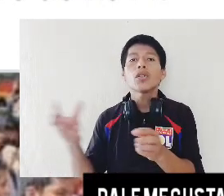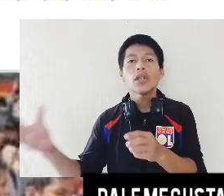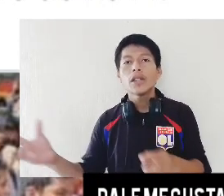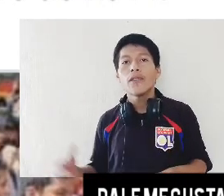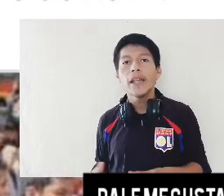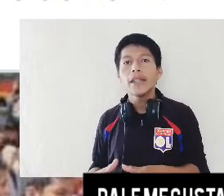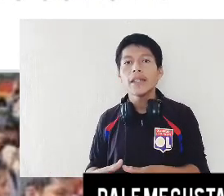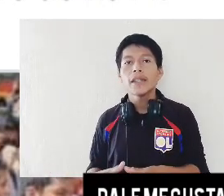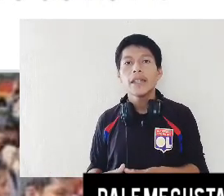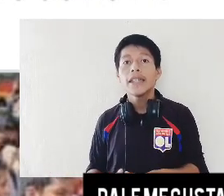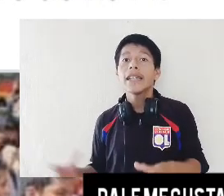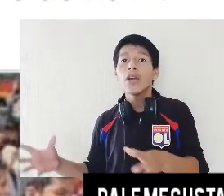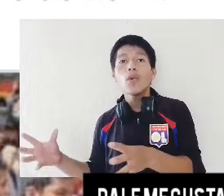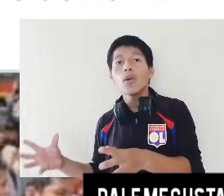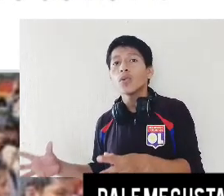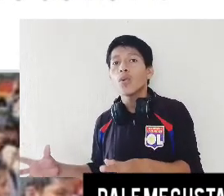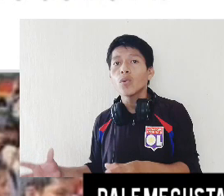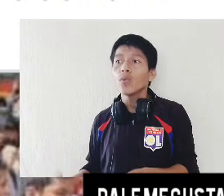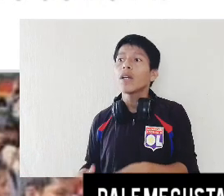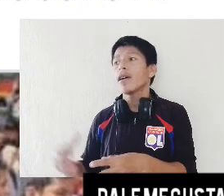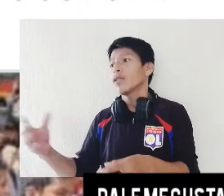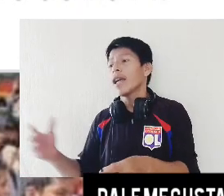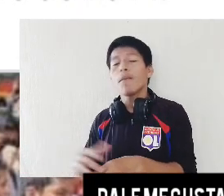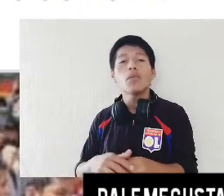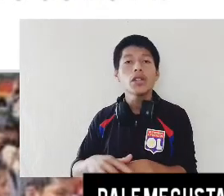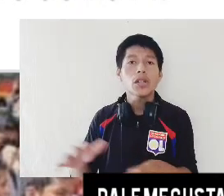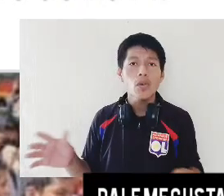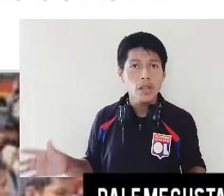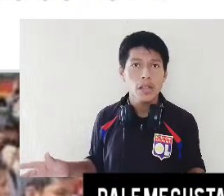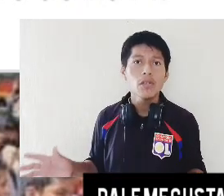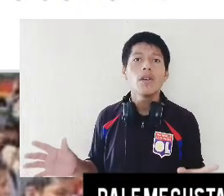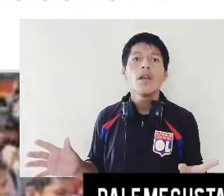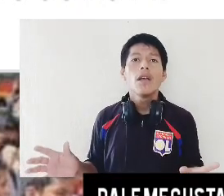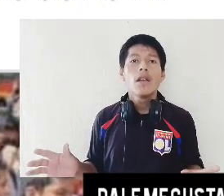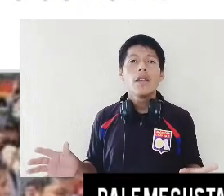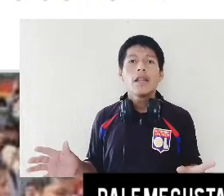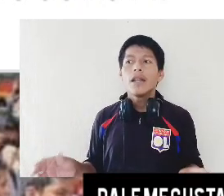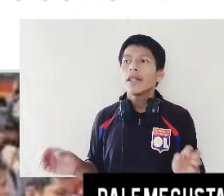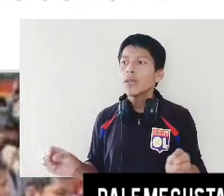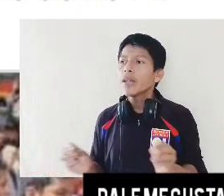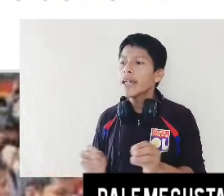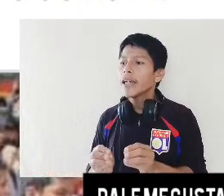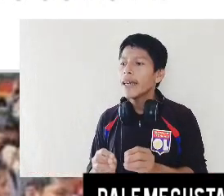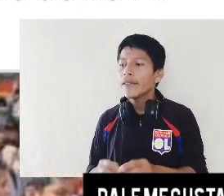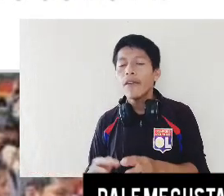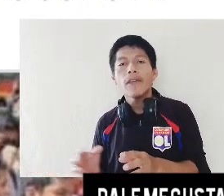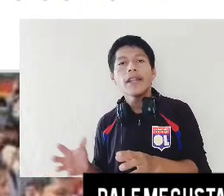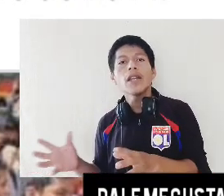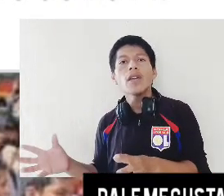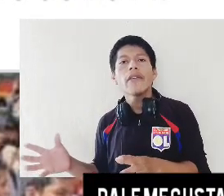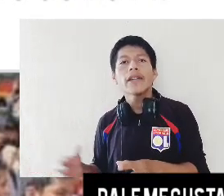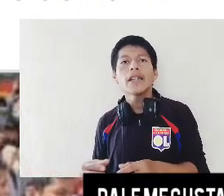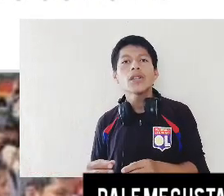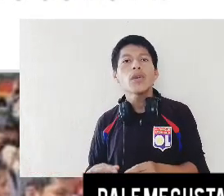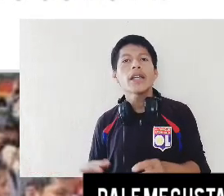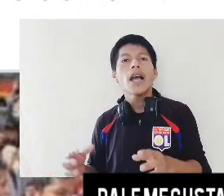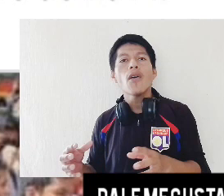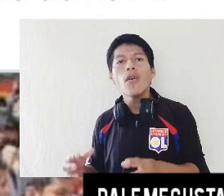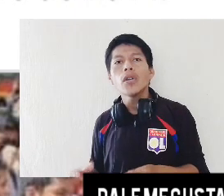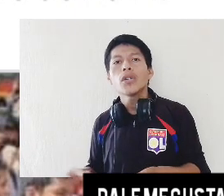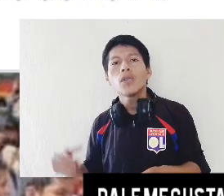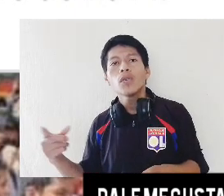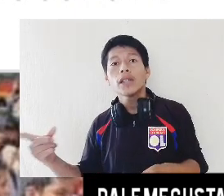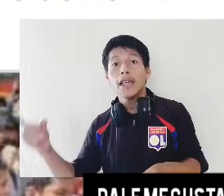dieron versiones diferentes y que hubo tortura, o sea, muchas cosas, ¿no? Y resulta que, defendiendo la verdad